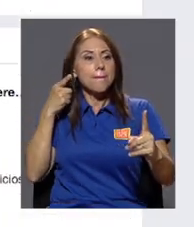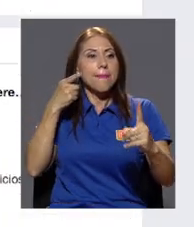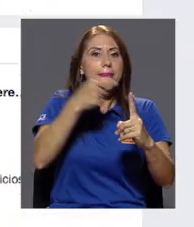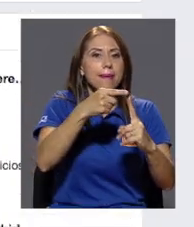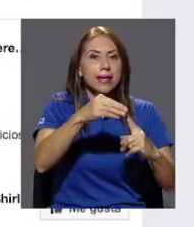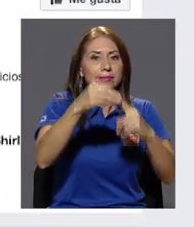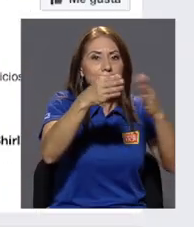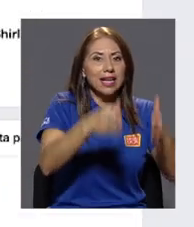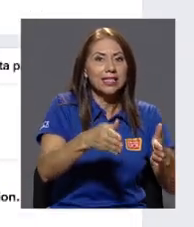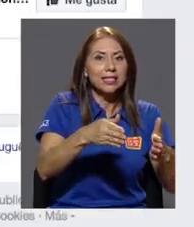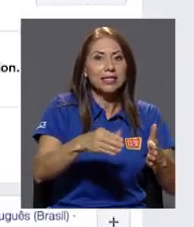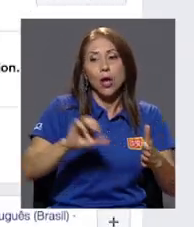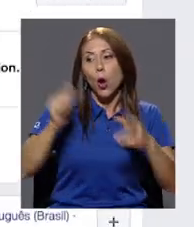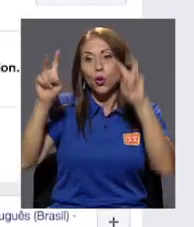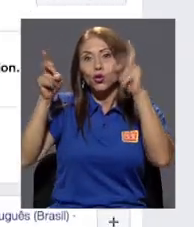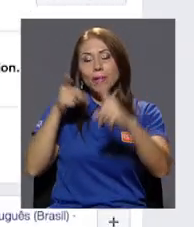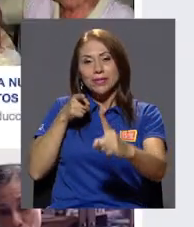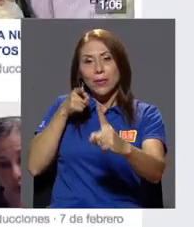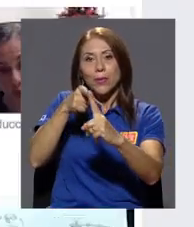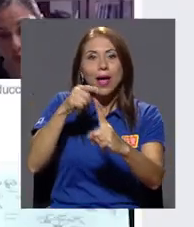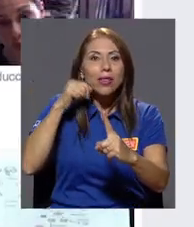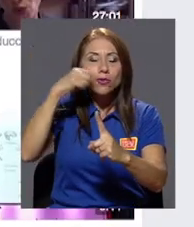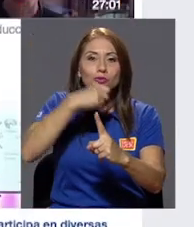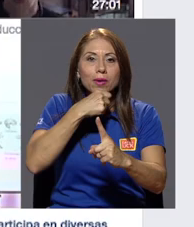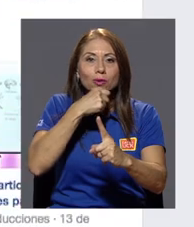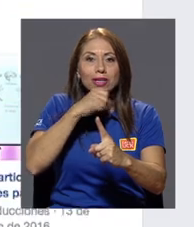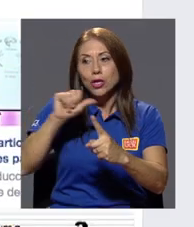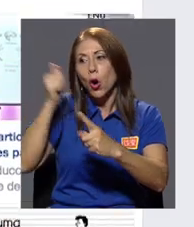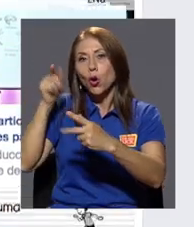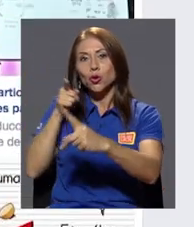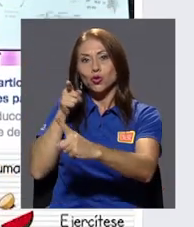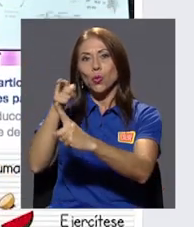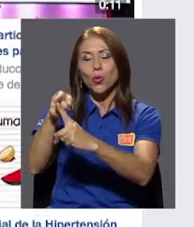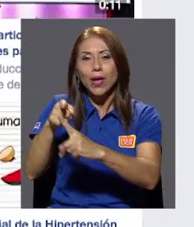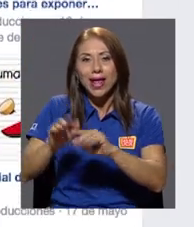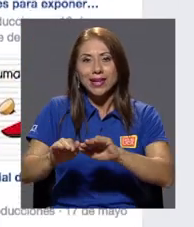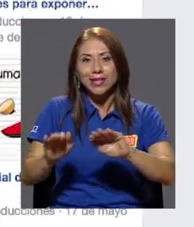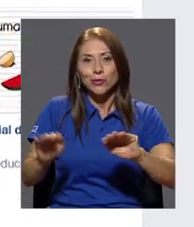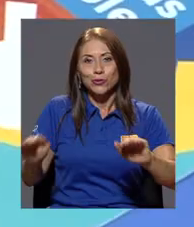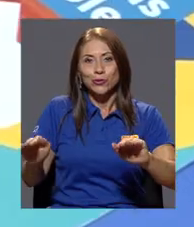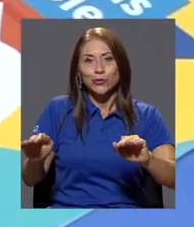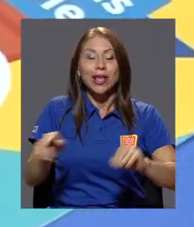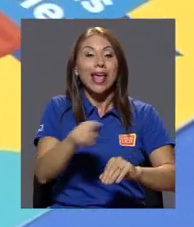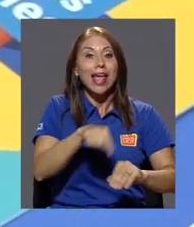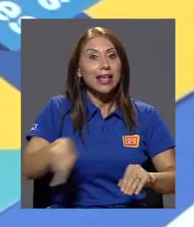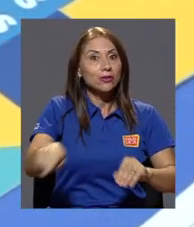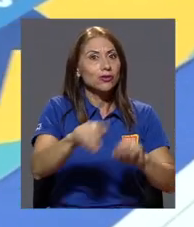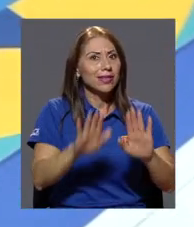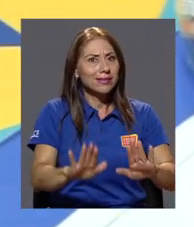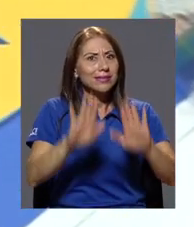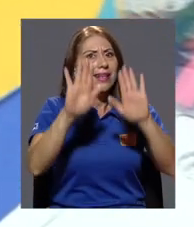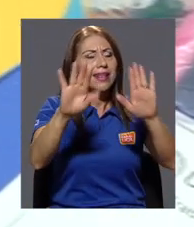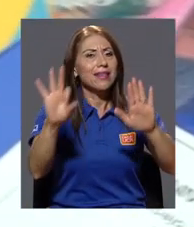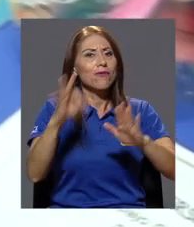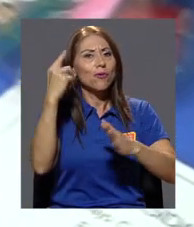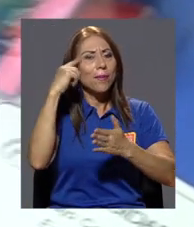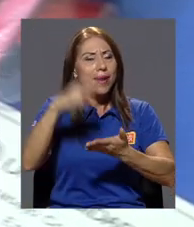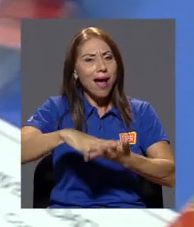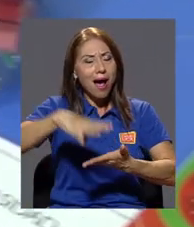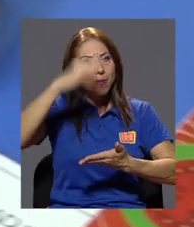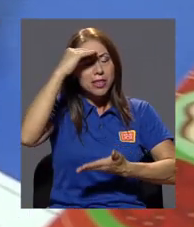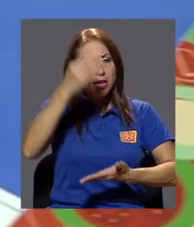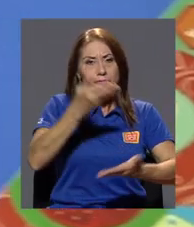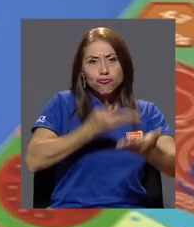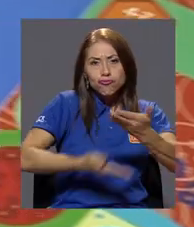en el tema, otros a adultos mayores y otros dirigidos a niños, los cuales presentan una excelente forma interactiva de